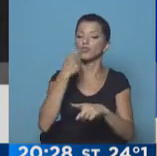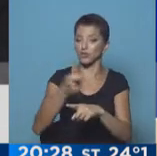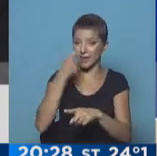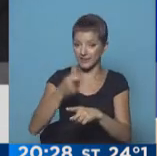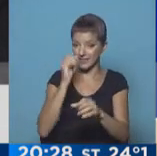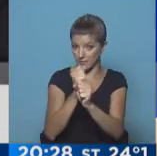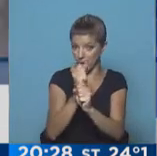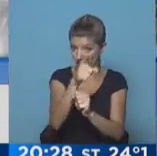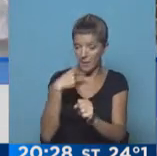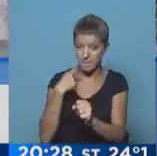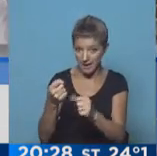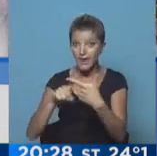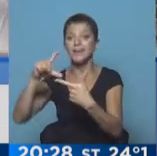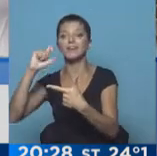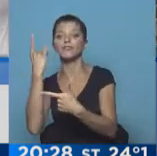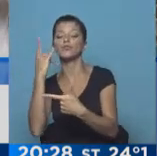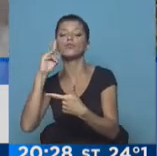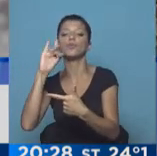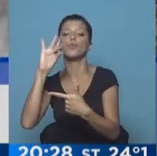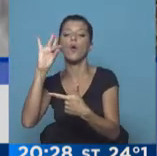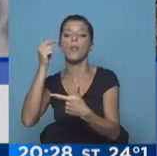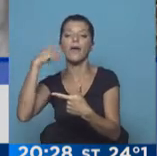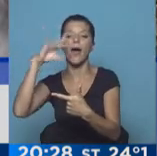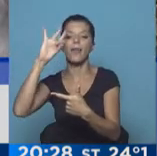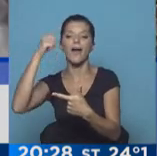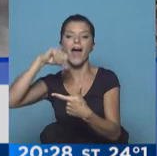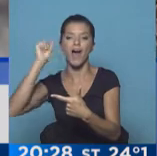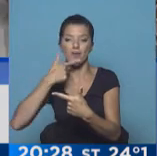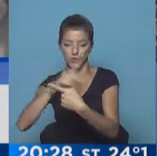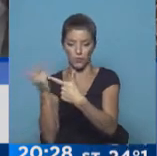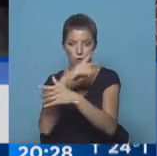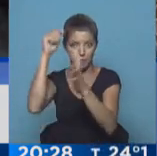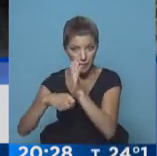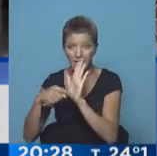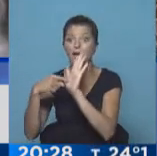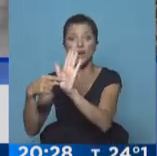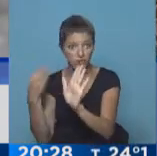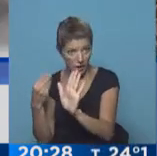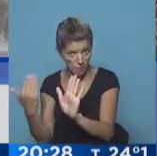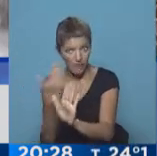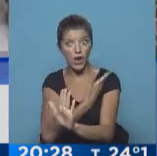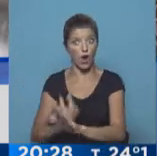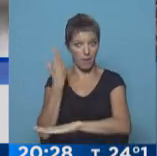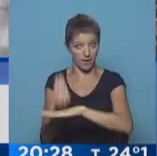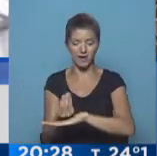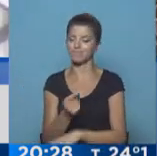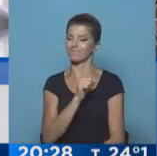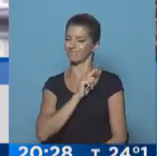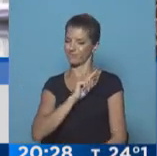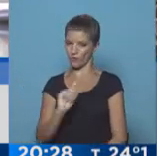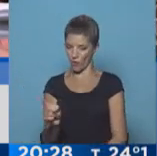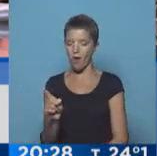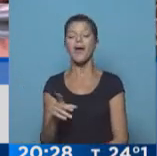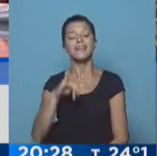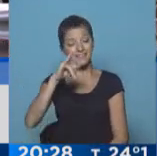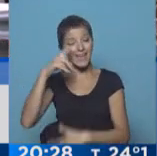Obrero Español y Ciudadanos. La pregunta es, ¿qué se hace con este documento? ¿Se puede gobernar? No. Por ahora hay acuerdo,